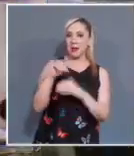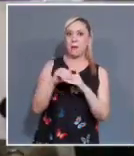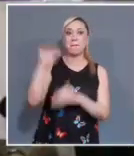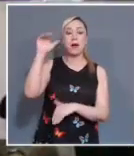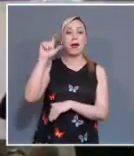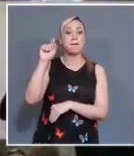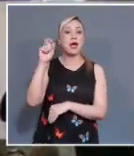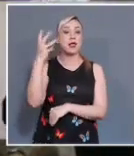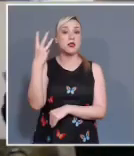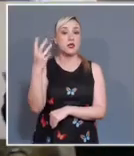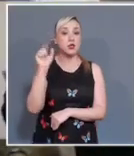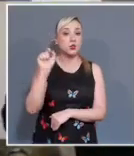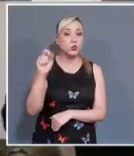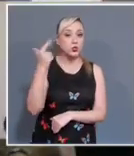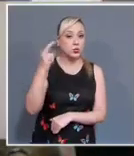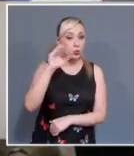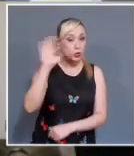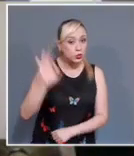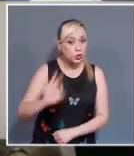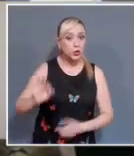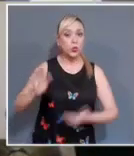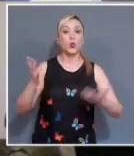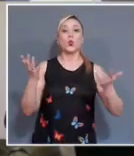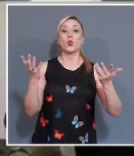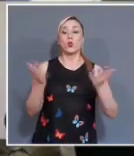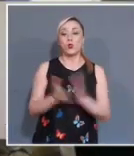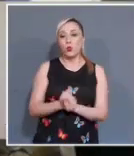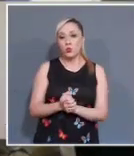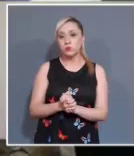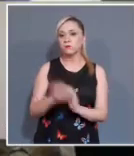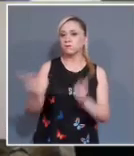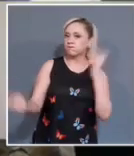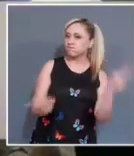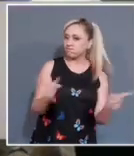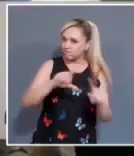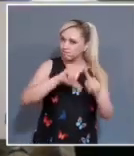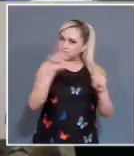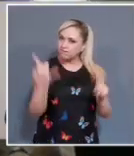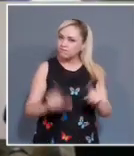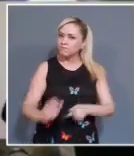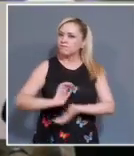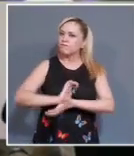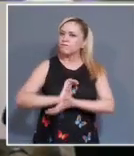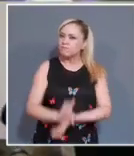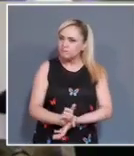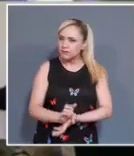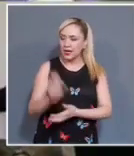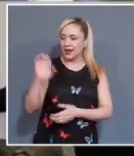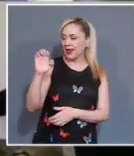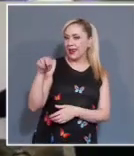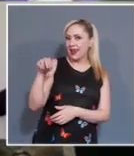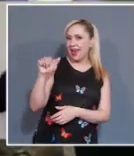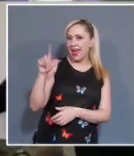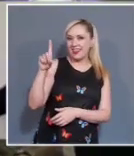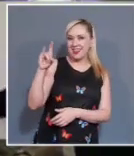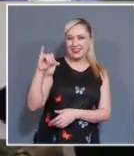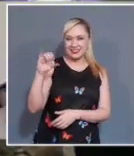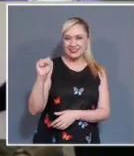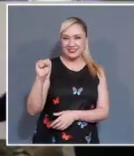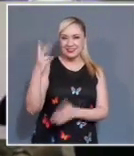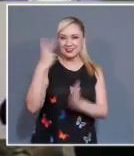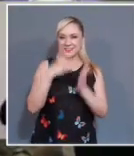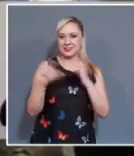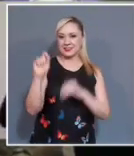23.7%. Durante la presentación de la Encuesta Nacional de Discriminación, ENADIS 2022, la presidenta del